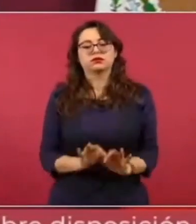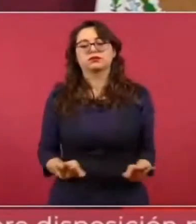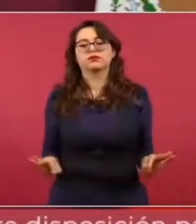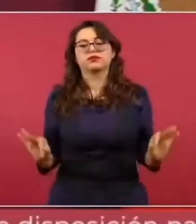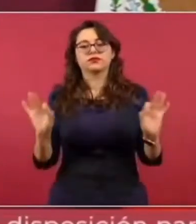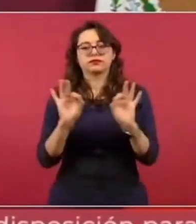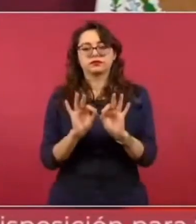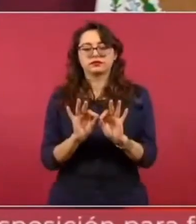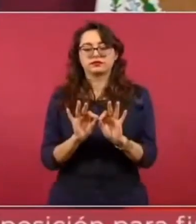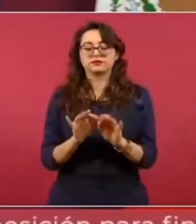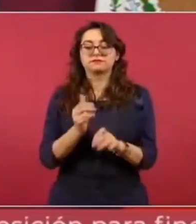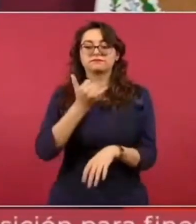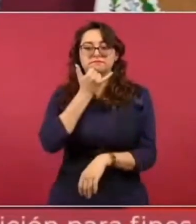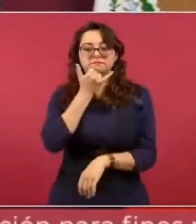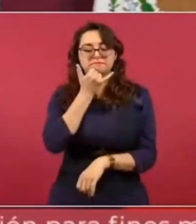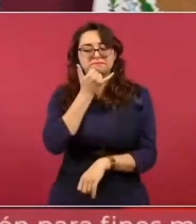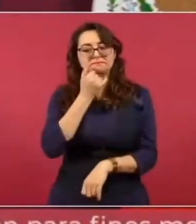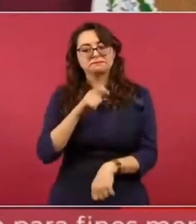miren, ya no me da tiempo.